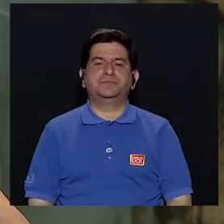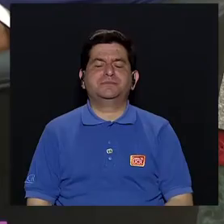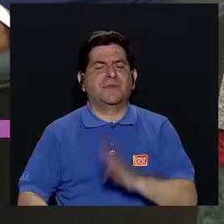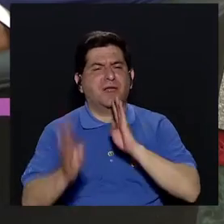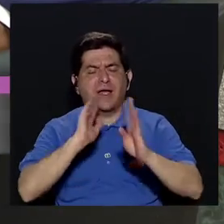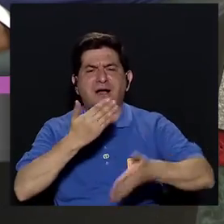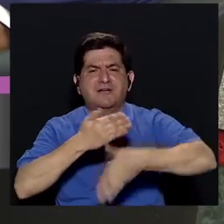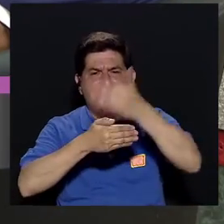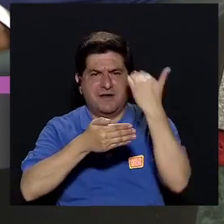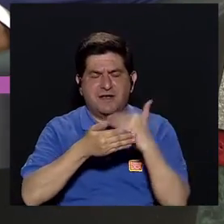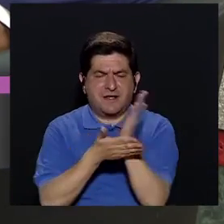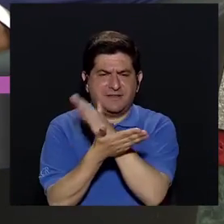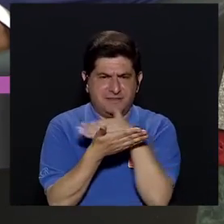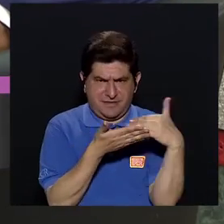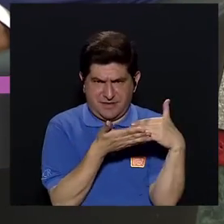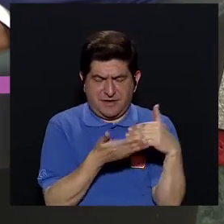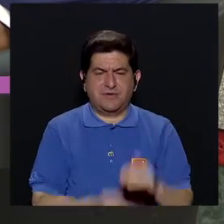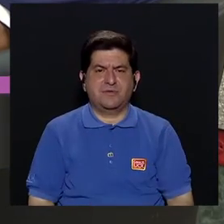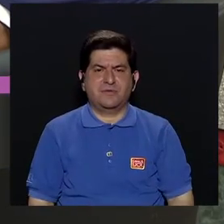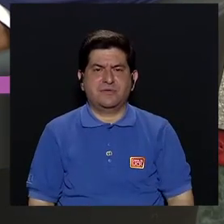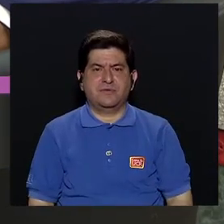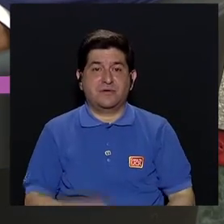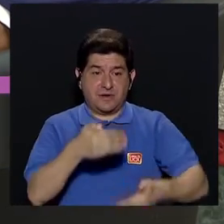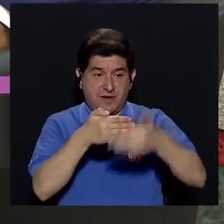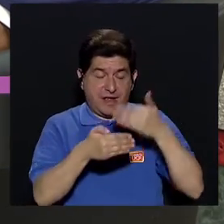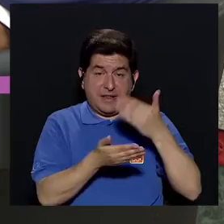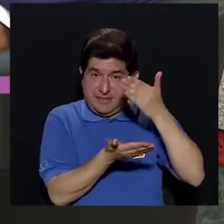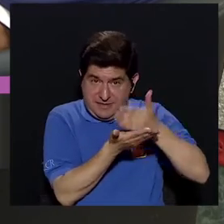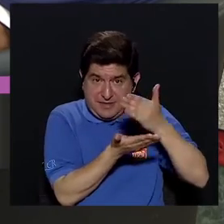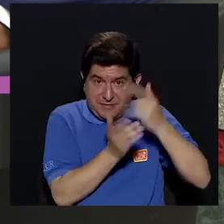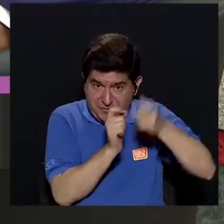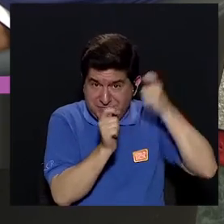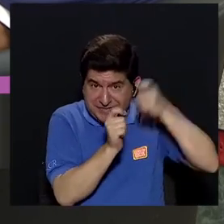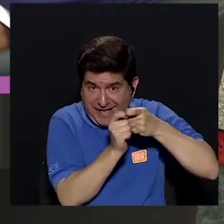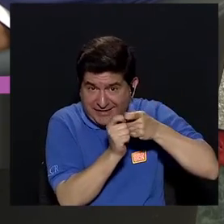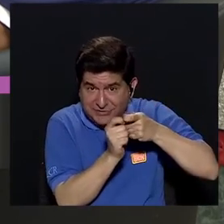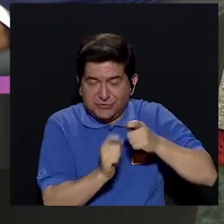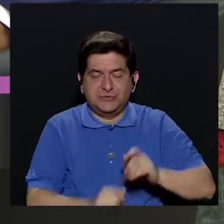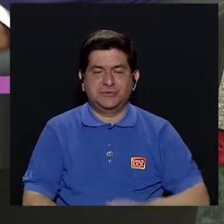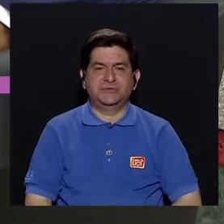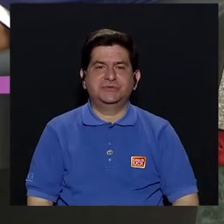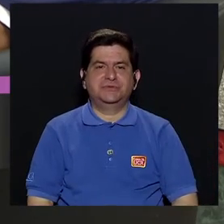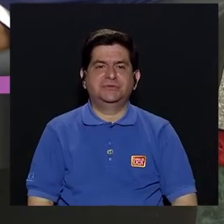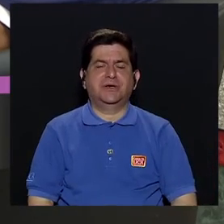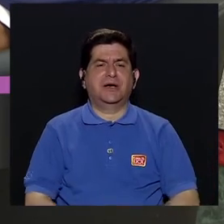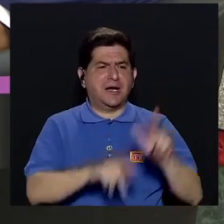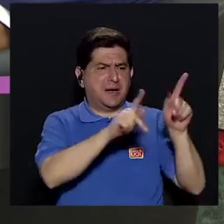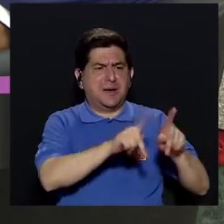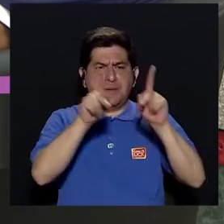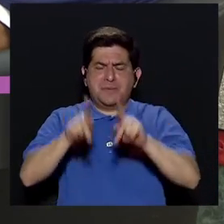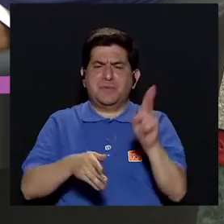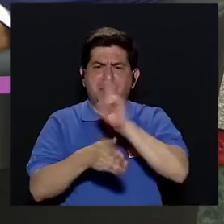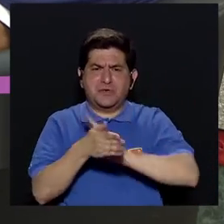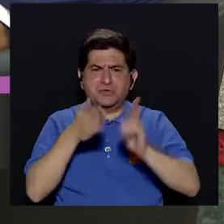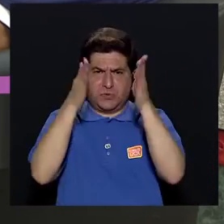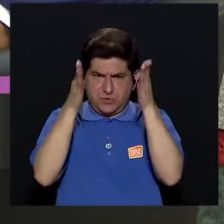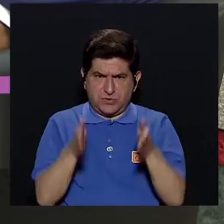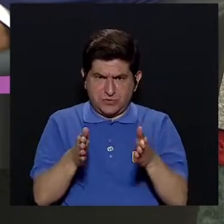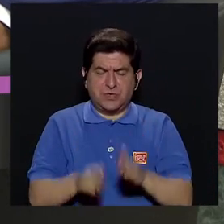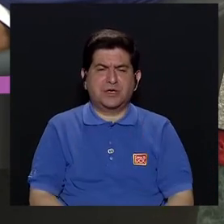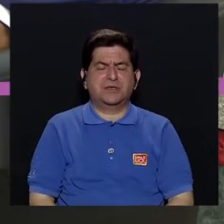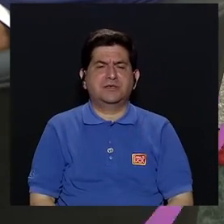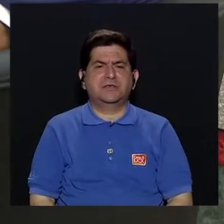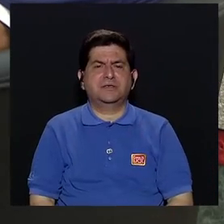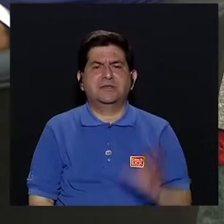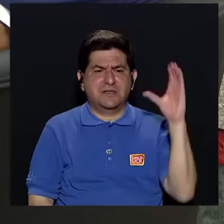Doctor, conversábamos en el bloque anterior, antes de irnos a pausa, cómo los usuarios